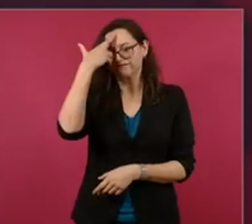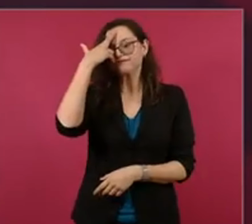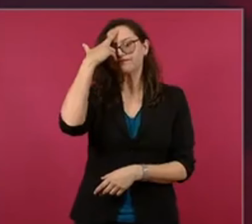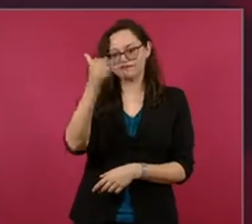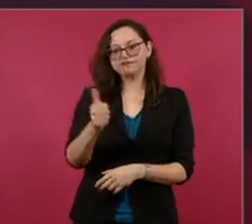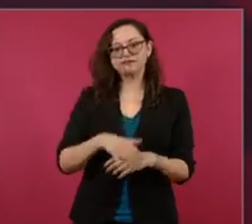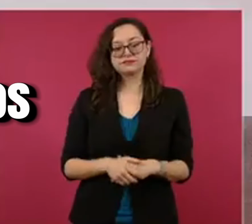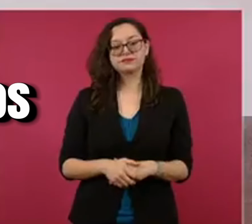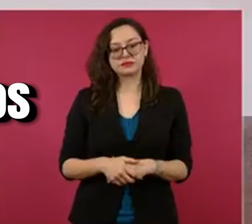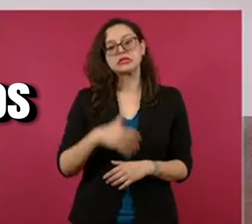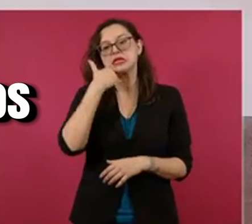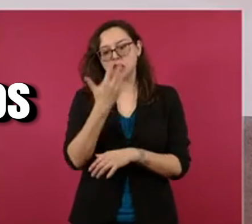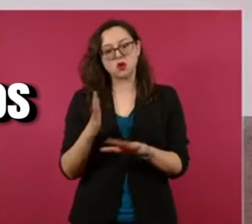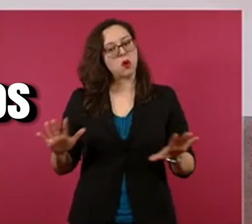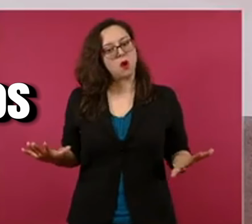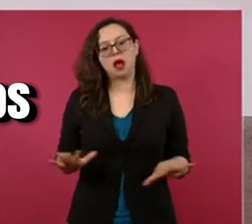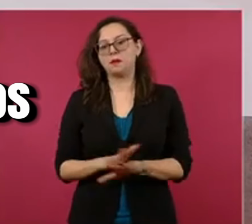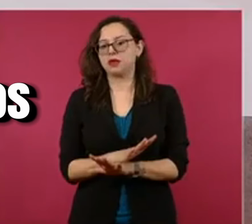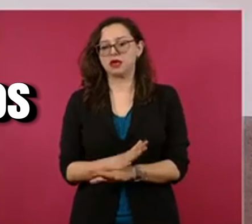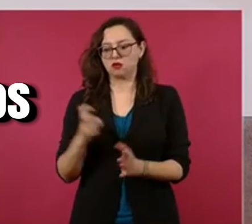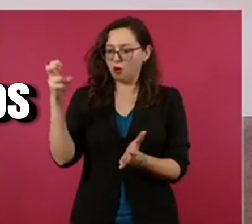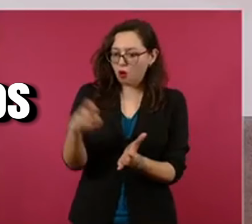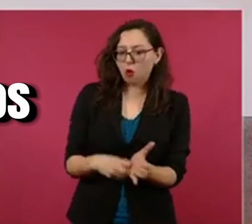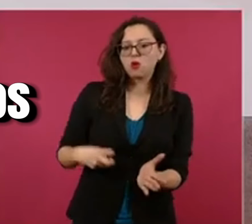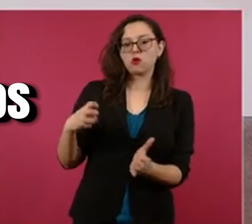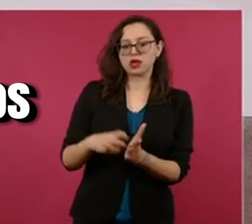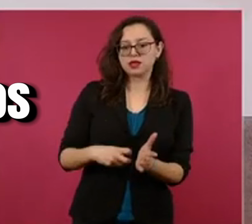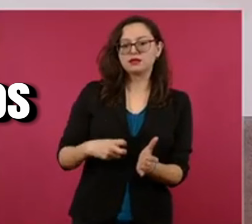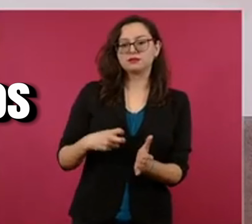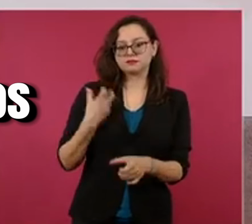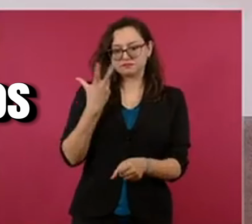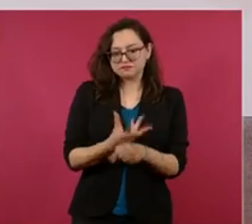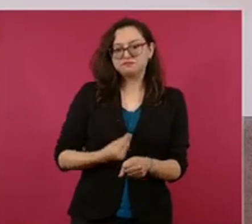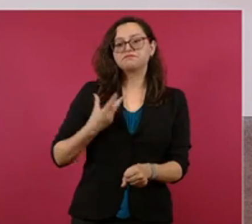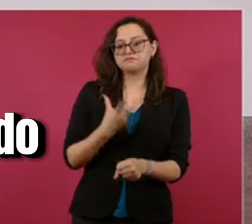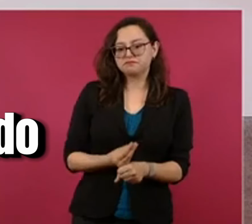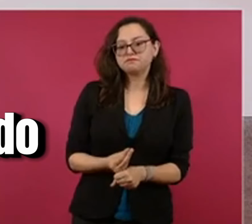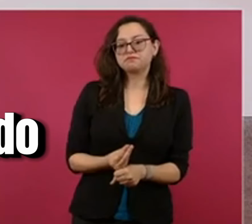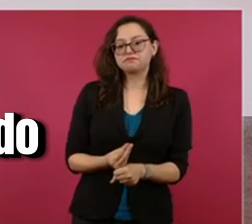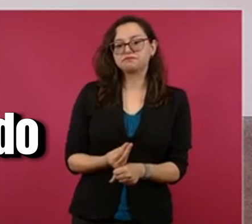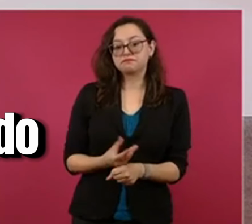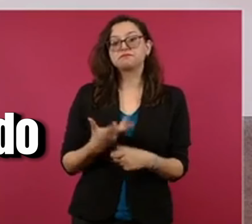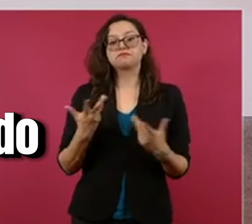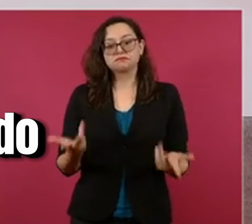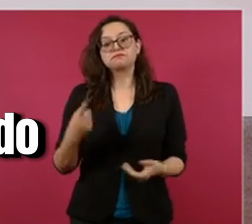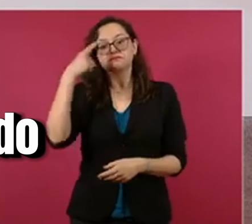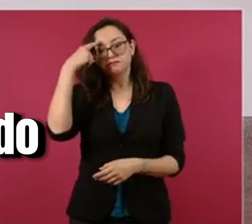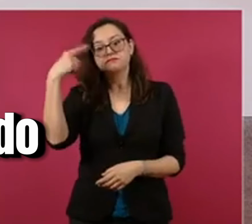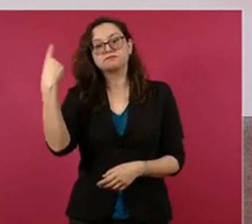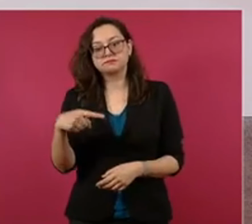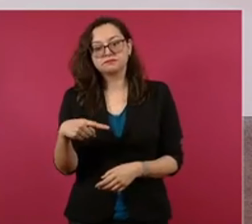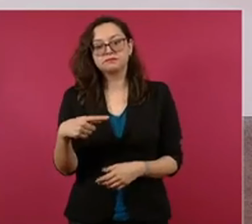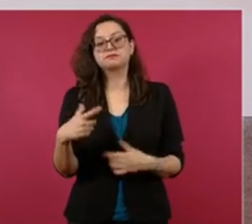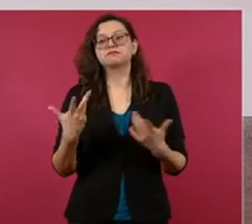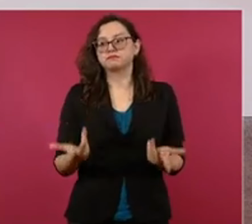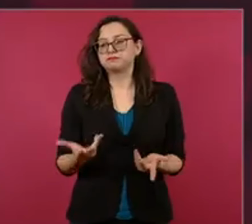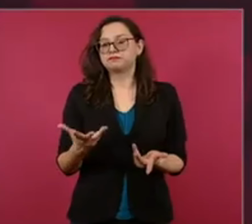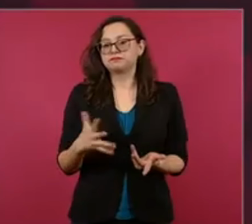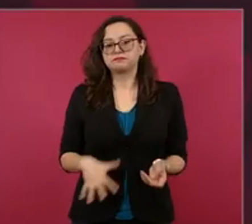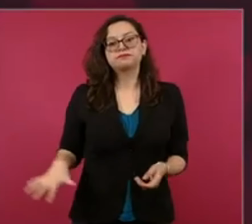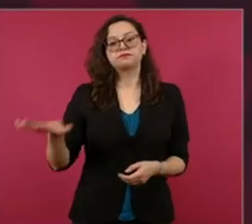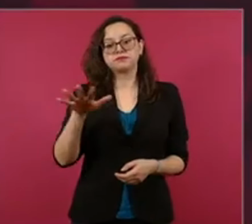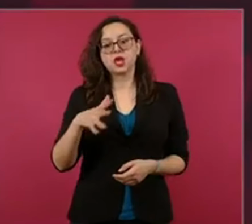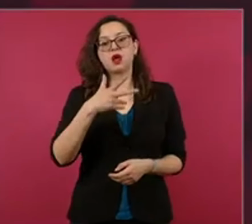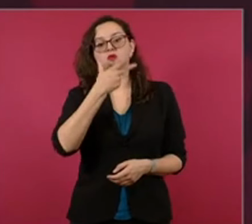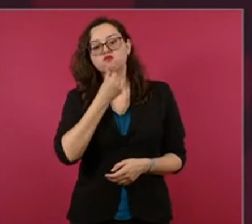le planteé que pudiéramos hacer esta reforma y que pudiéramos trabajar en algunas peticiones que han estado haciendo las